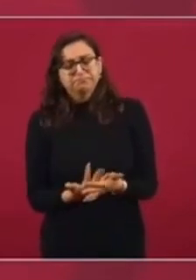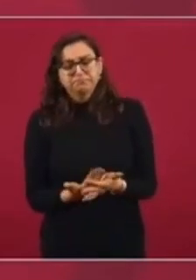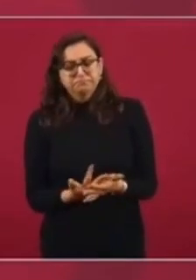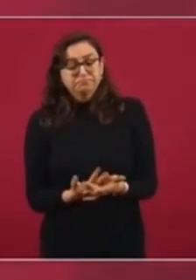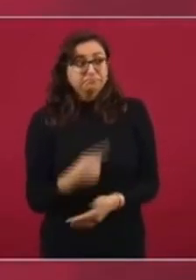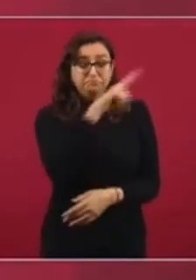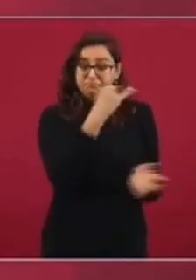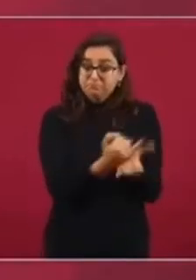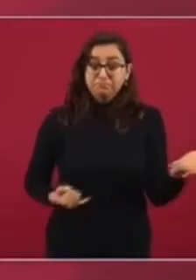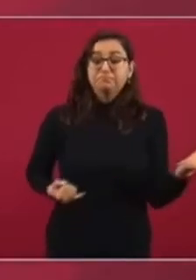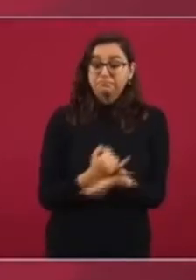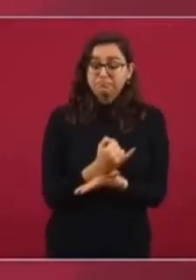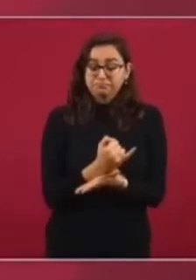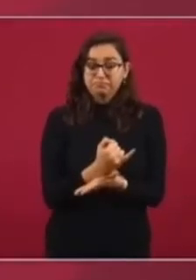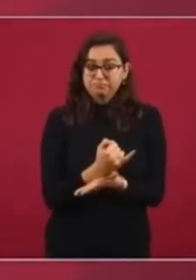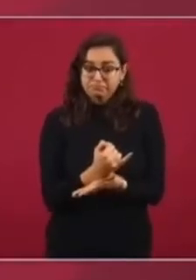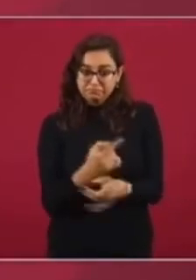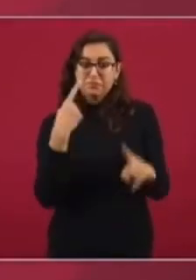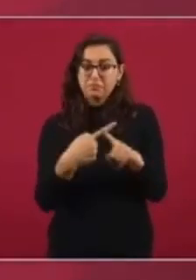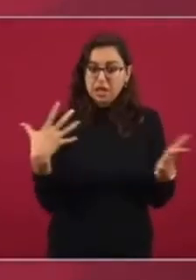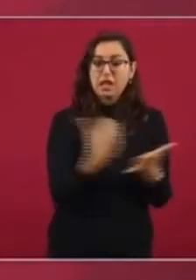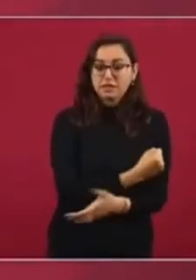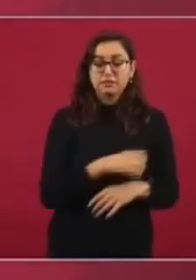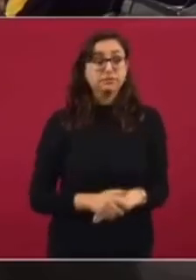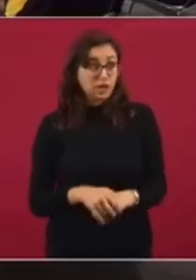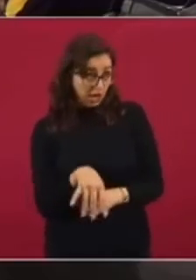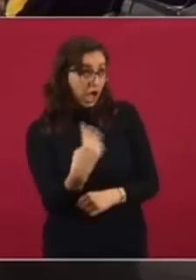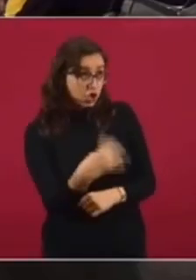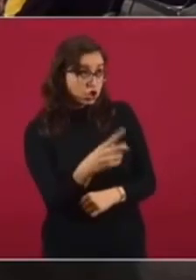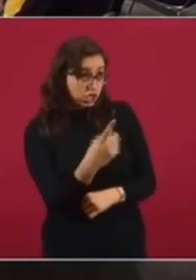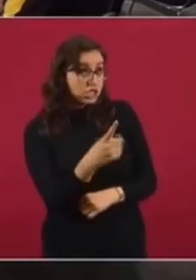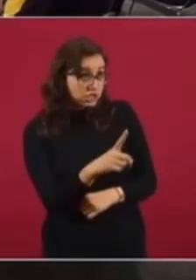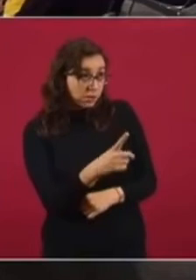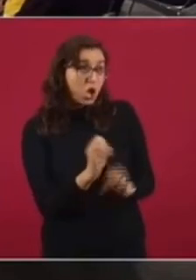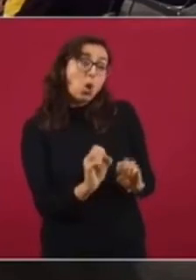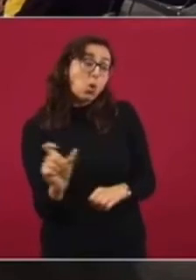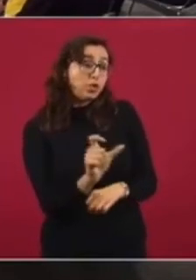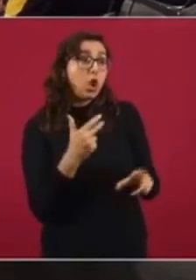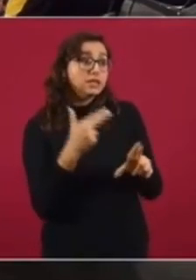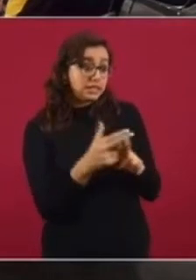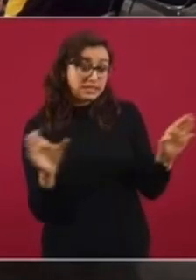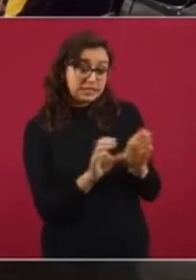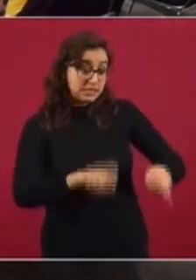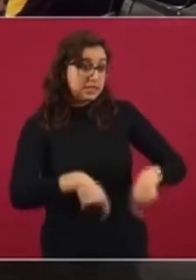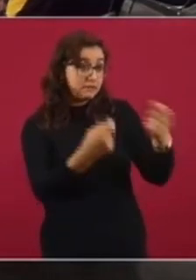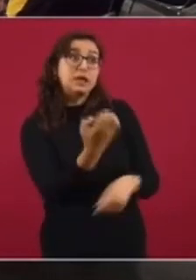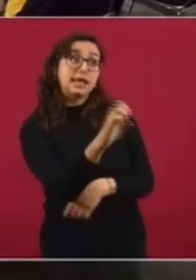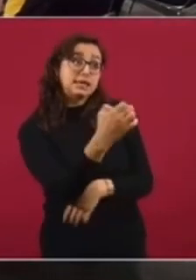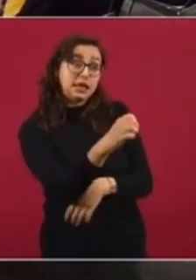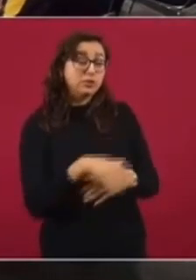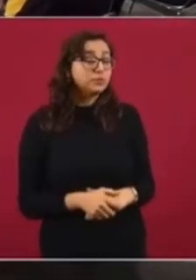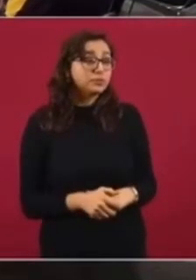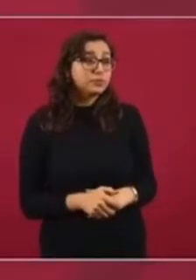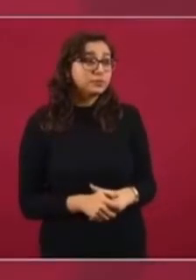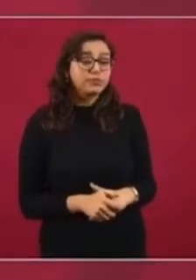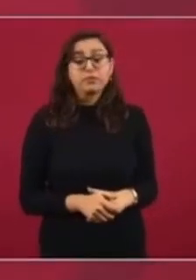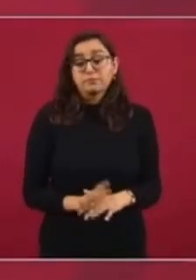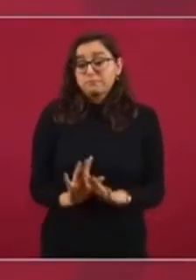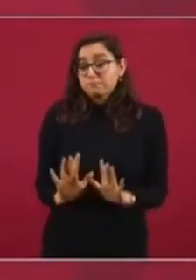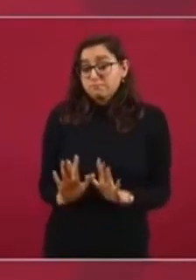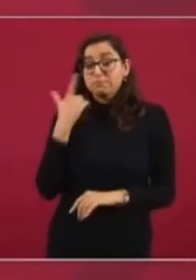quién triunfó. ¿Sería este 14 de diciembre o cuando certifiquen hasta enero? Vamos a revisar para